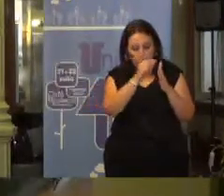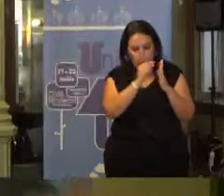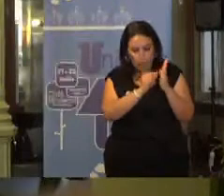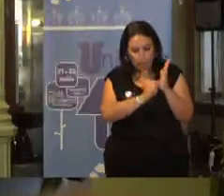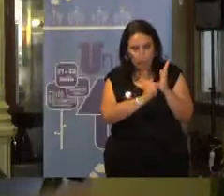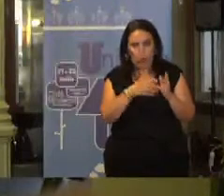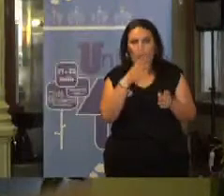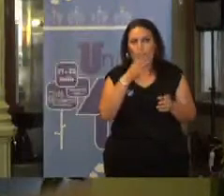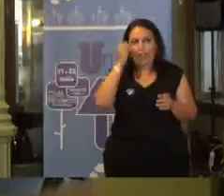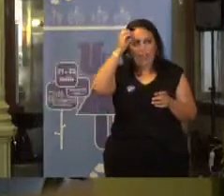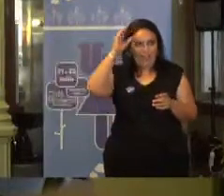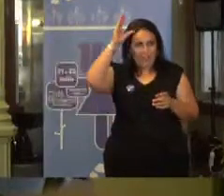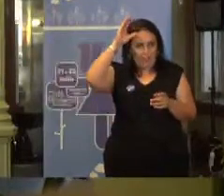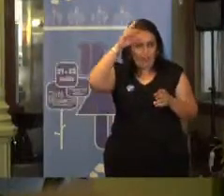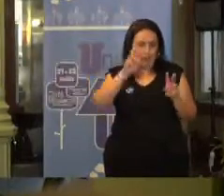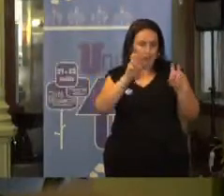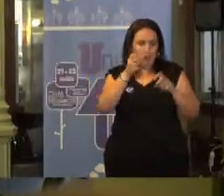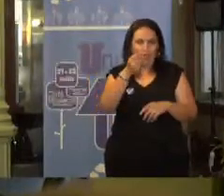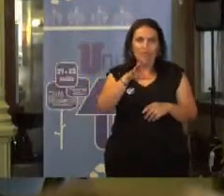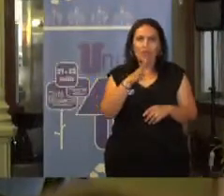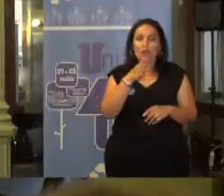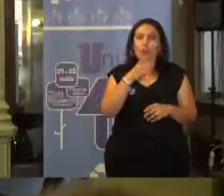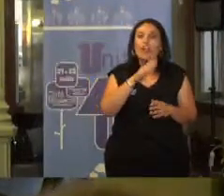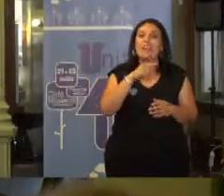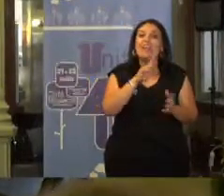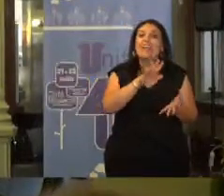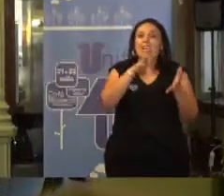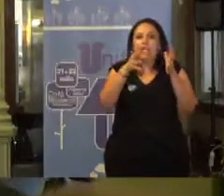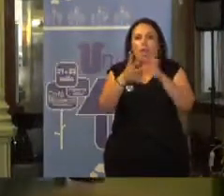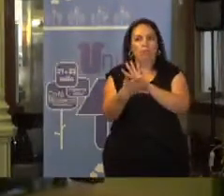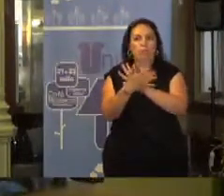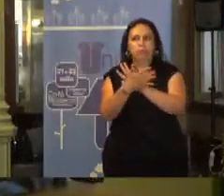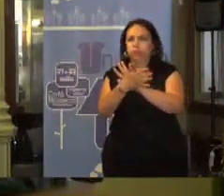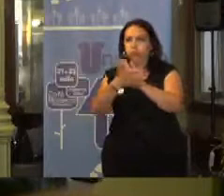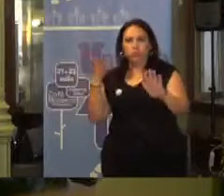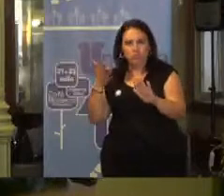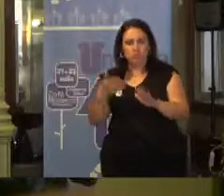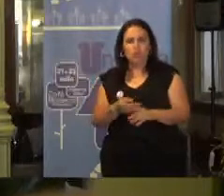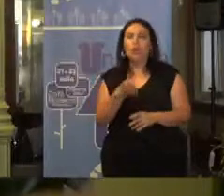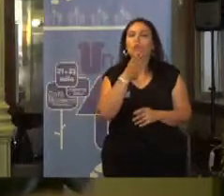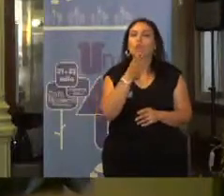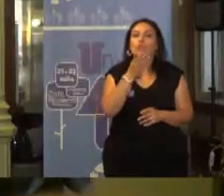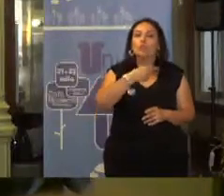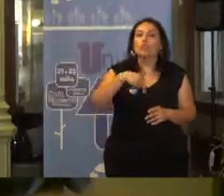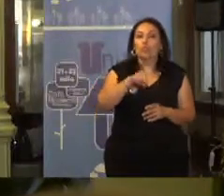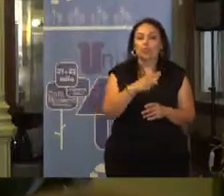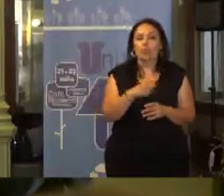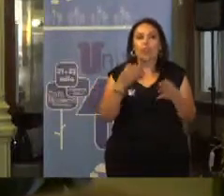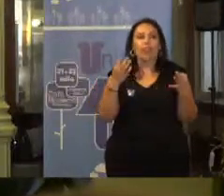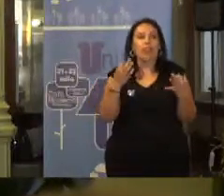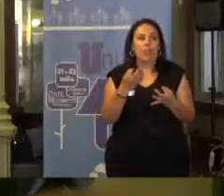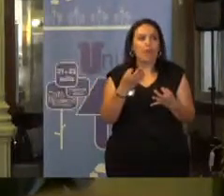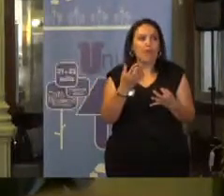falar do científico, cambios que van a unha velocidade enorme. Iso quere dicir que nos temos que afacer tamén